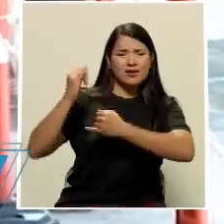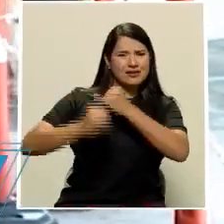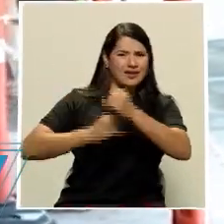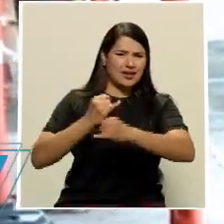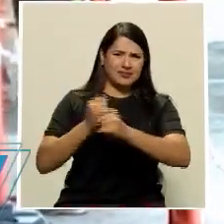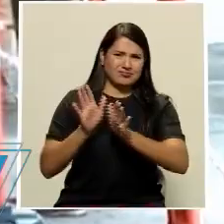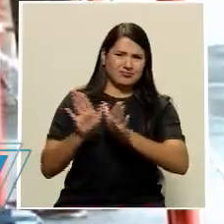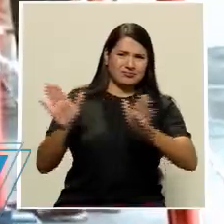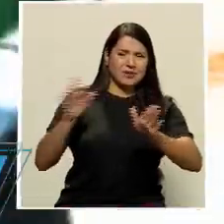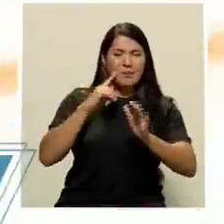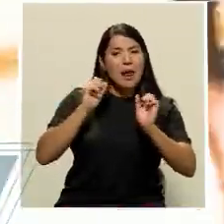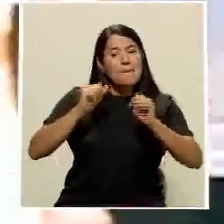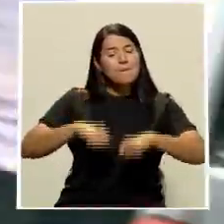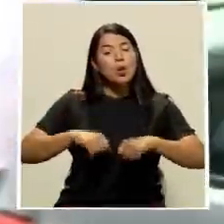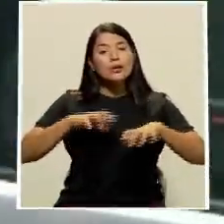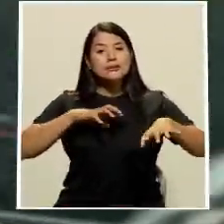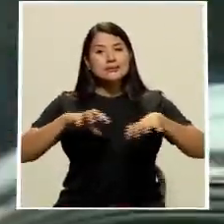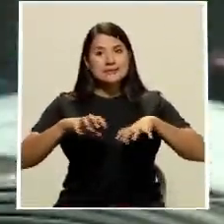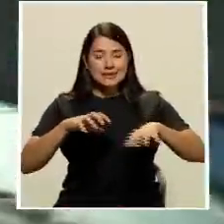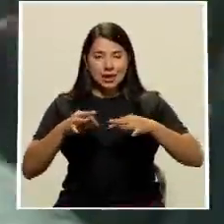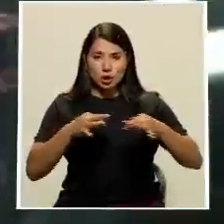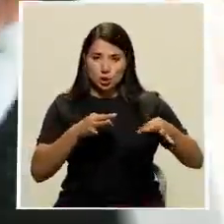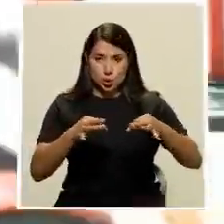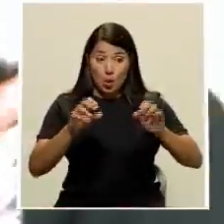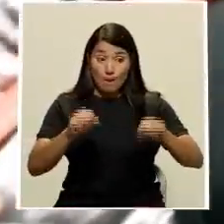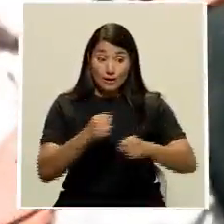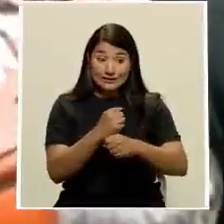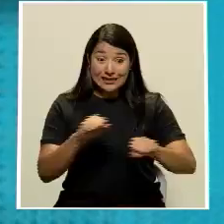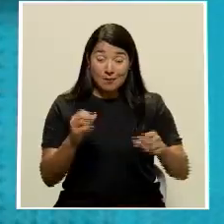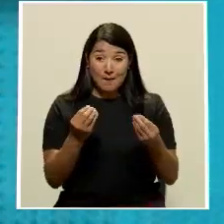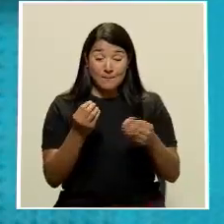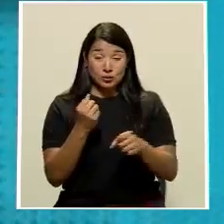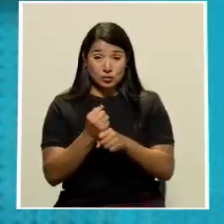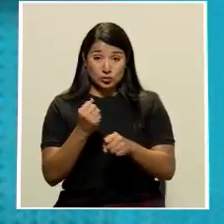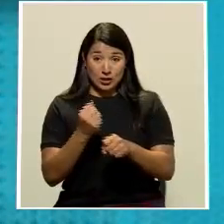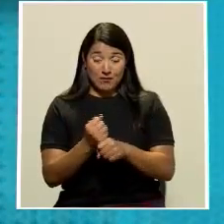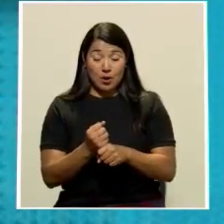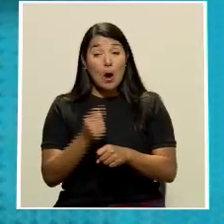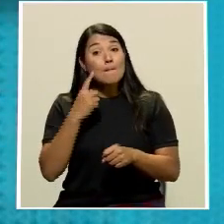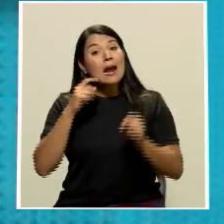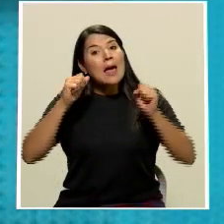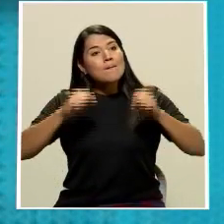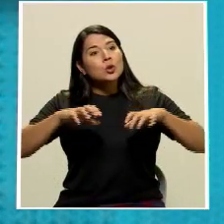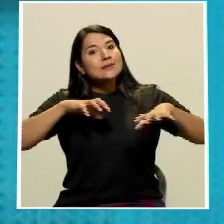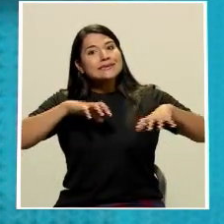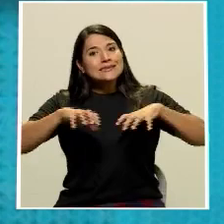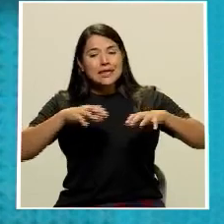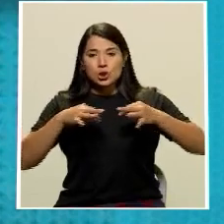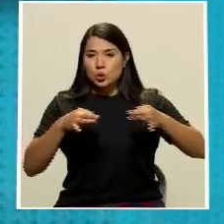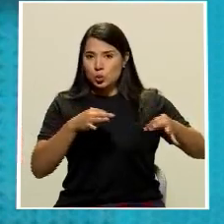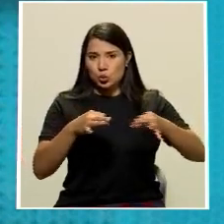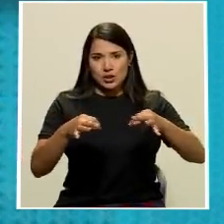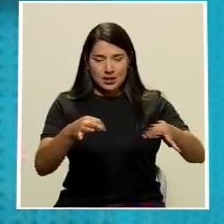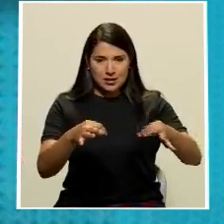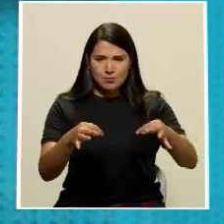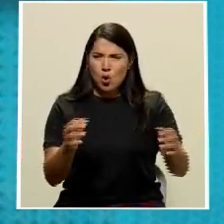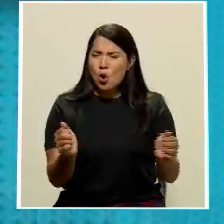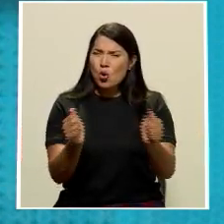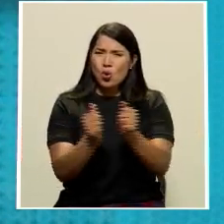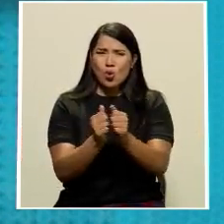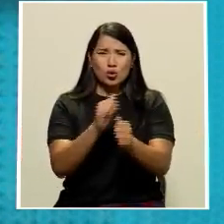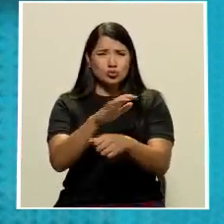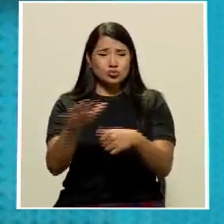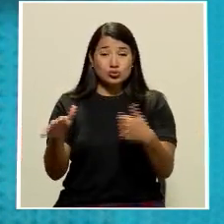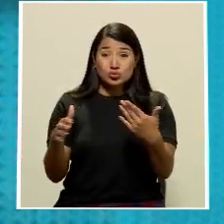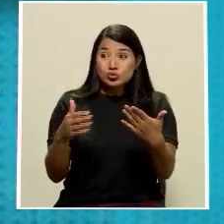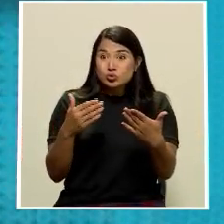reactivar la economía del sector turístico y salvar miles de empleos. Para reactivar el sector turístico, con todo el encadenamiento que esta